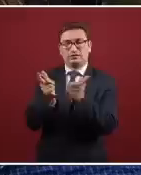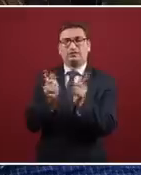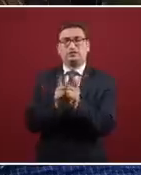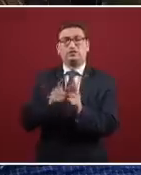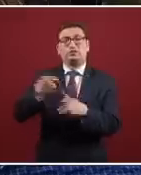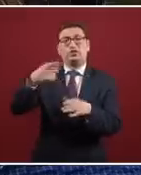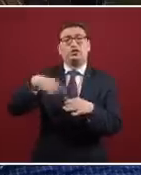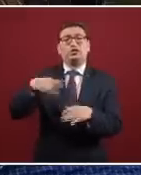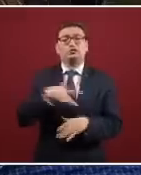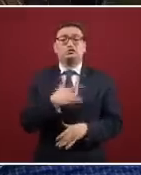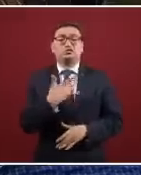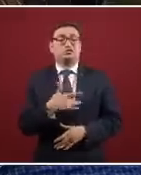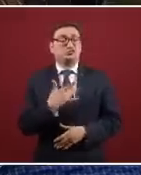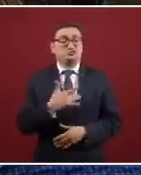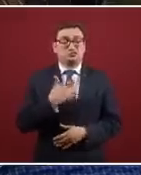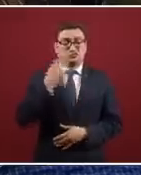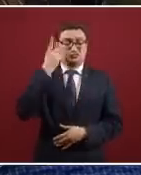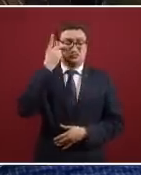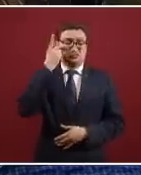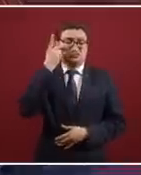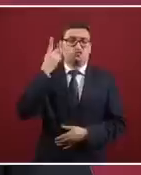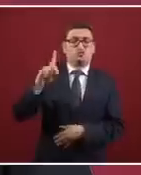se sentían dueños